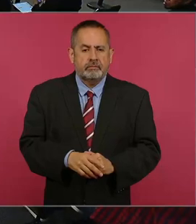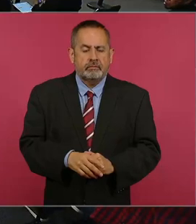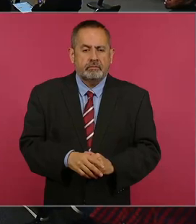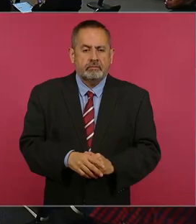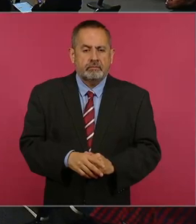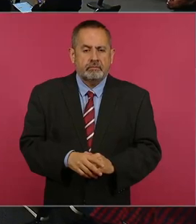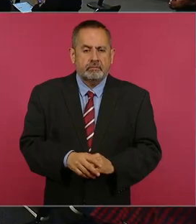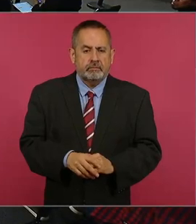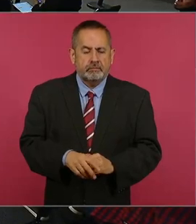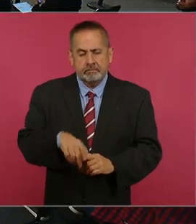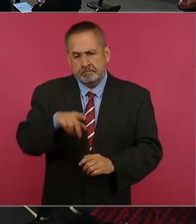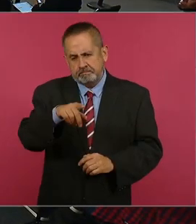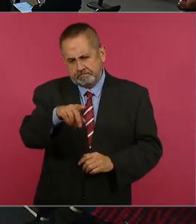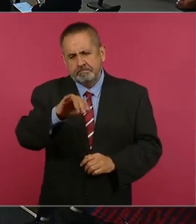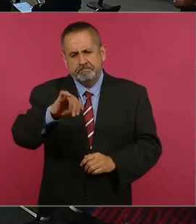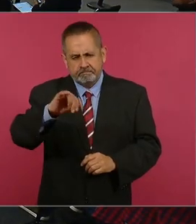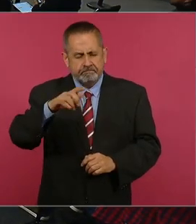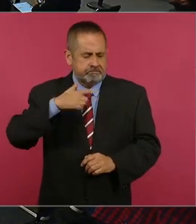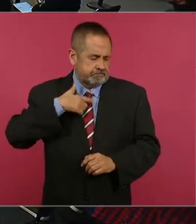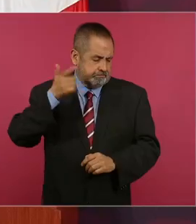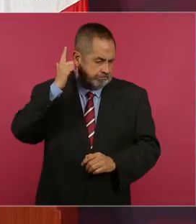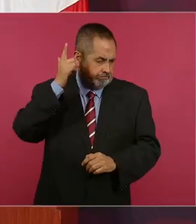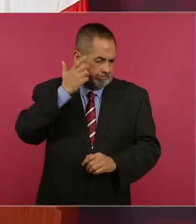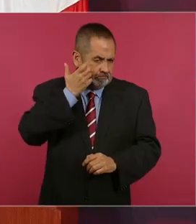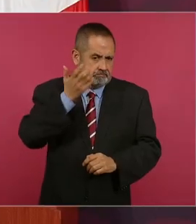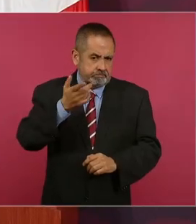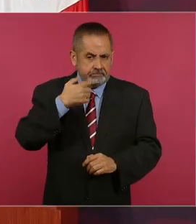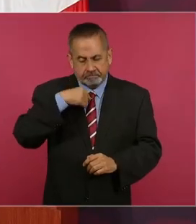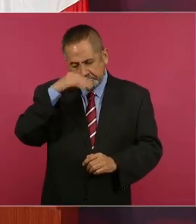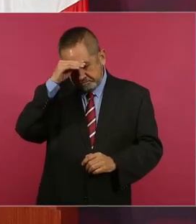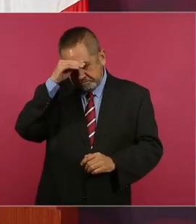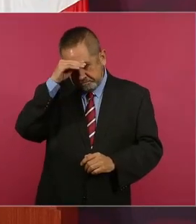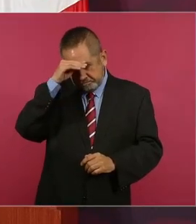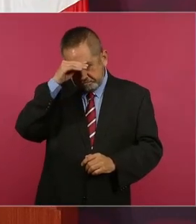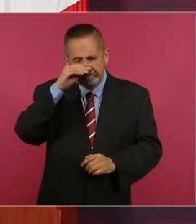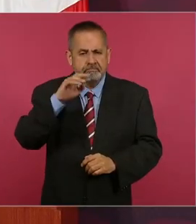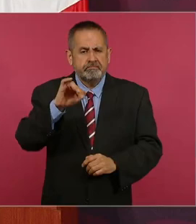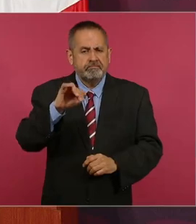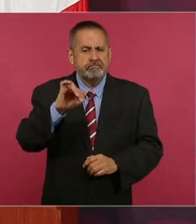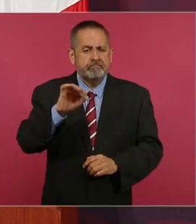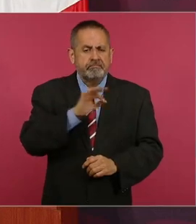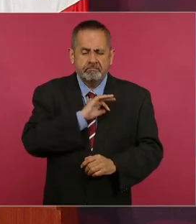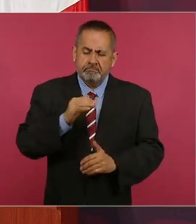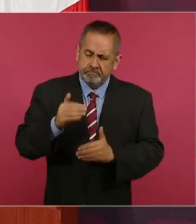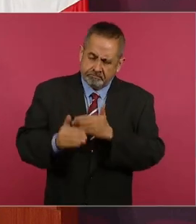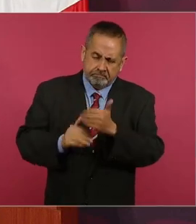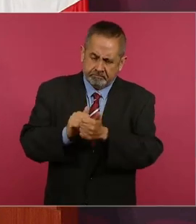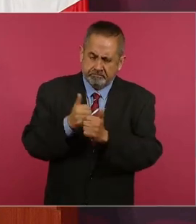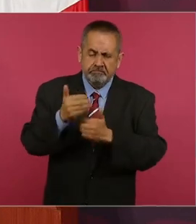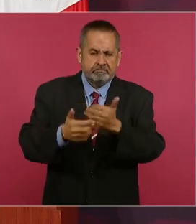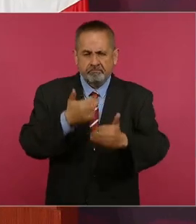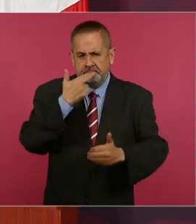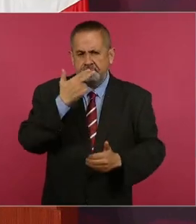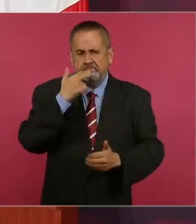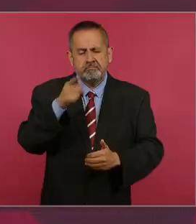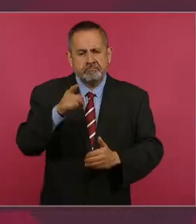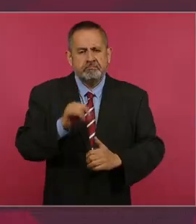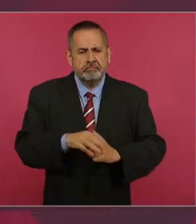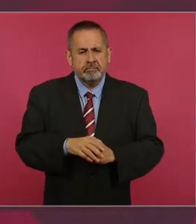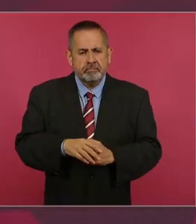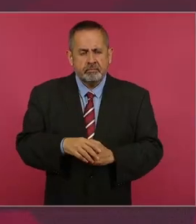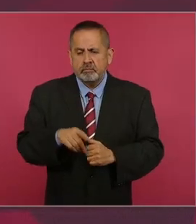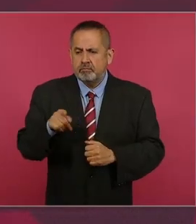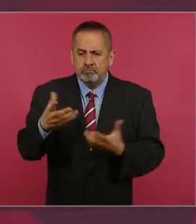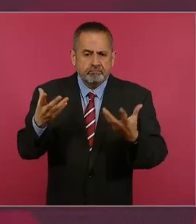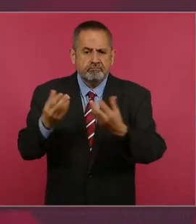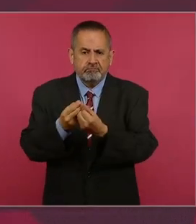Sí, lo deseo y pienso que sí se va a avanzar, que es bueno este